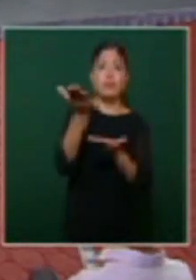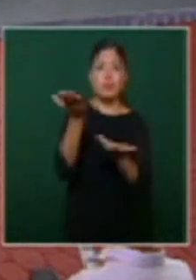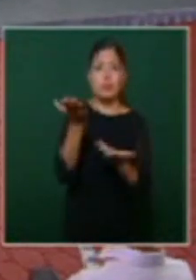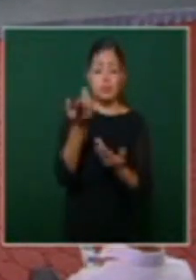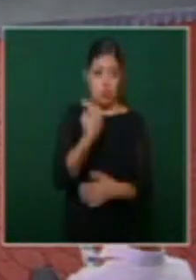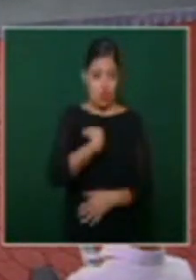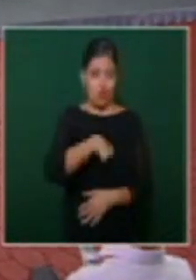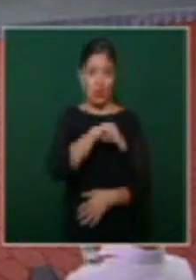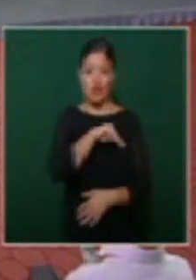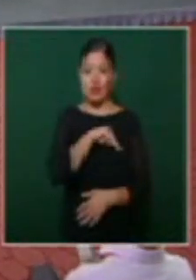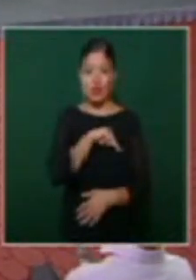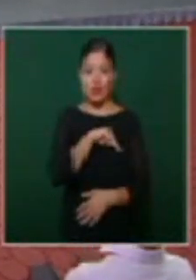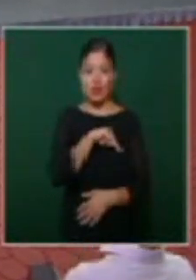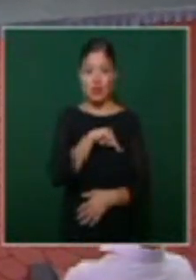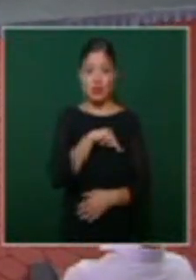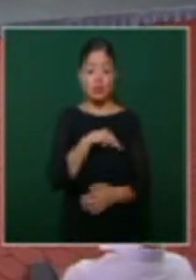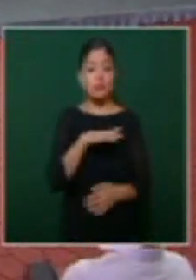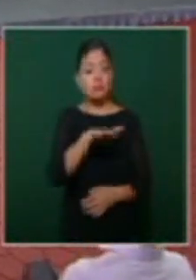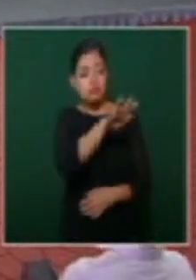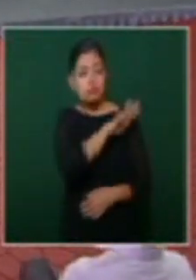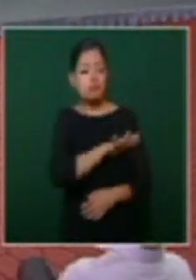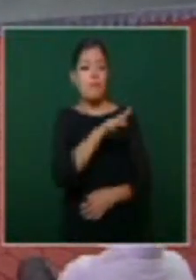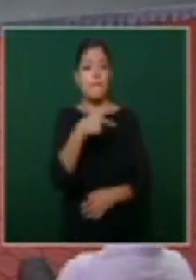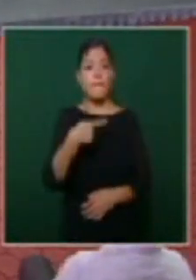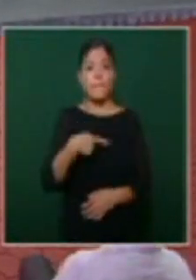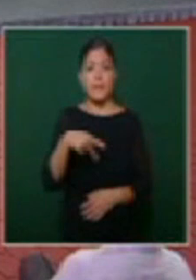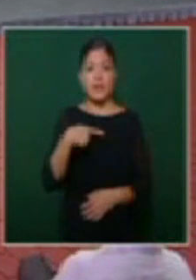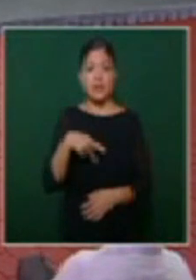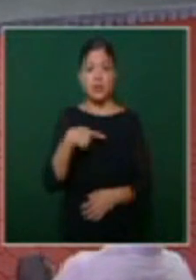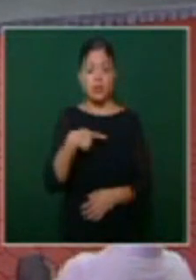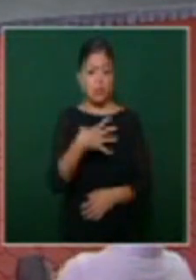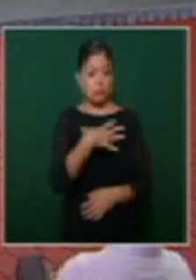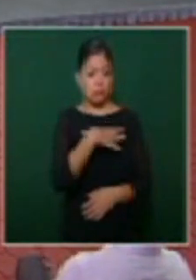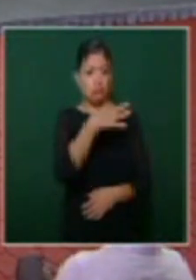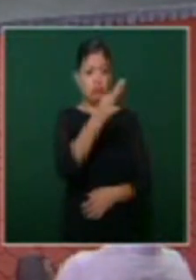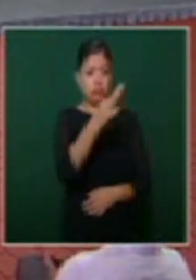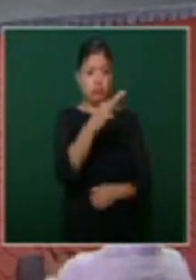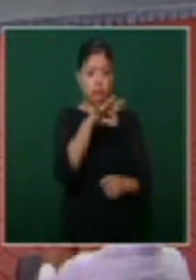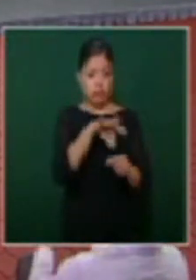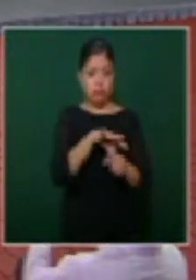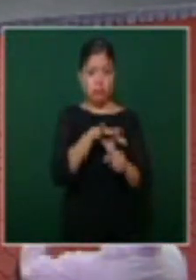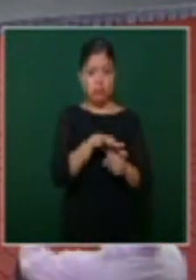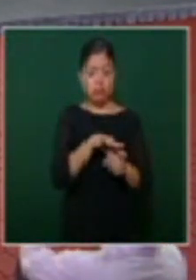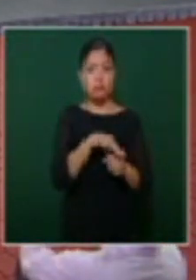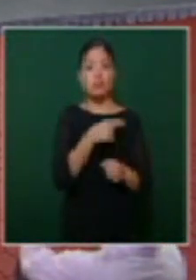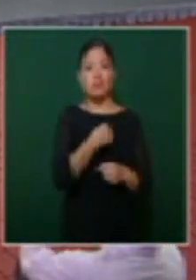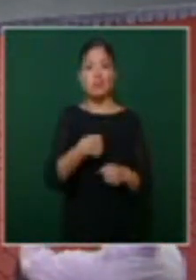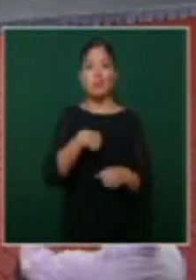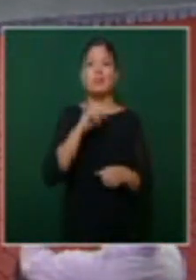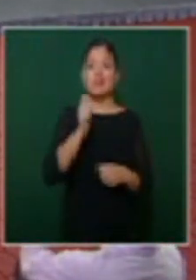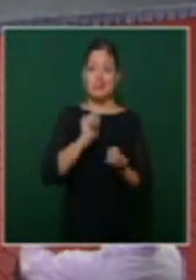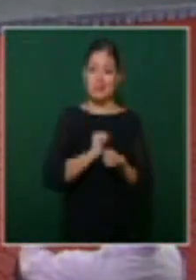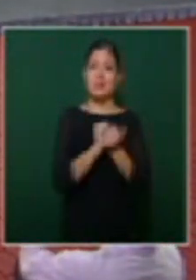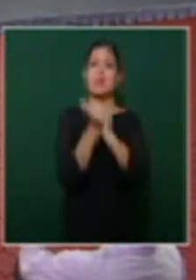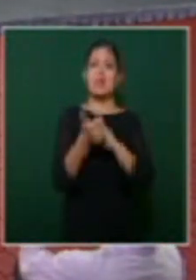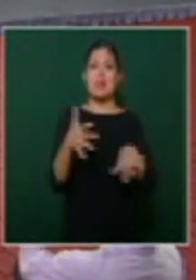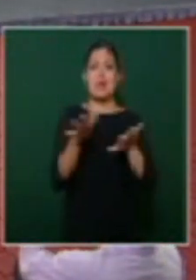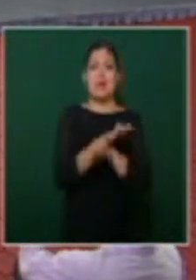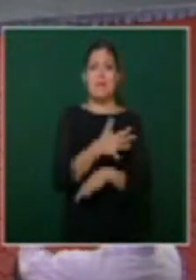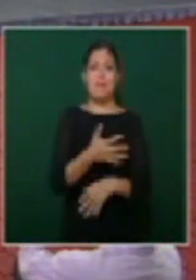enoje a Morena y aliados, esto ha ocurrido en Venezuela, esto ha ocurrido en Nicaragua, se apoderan